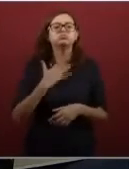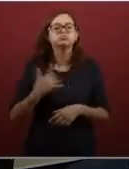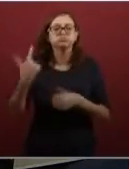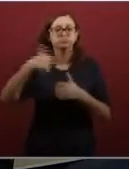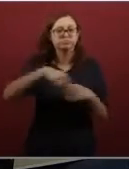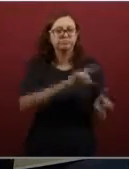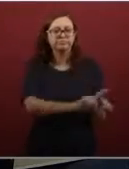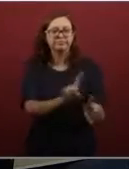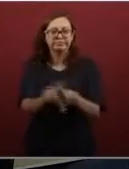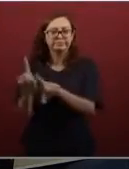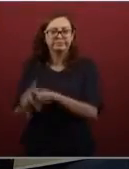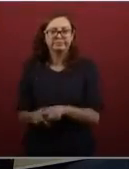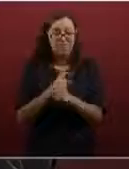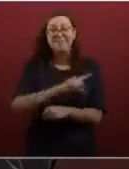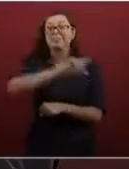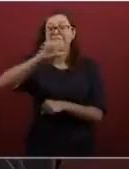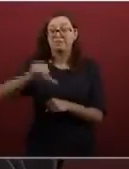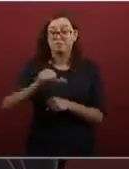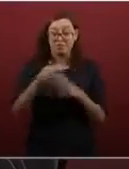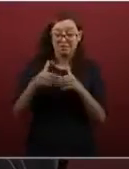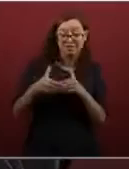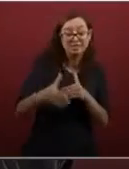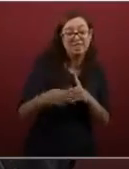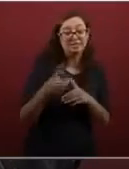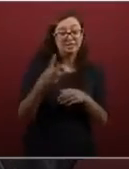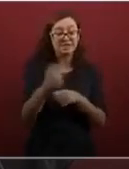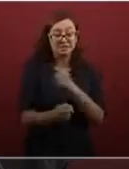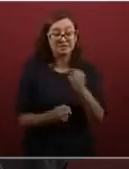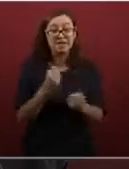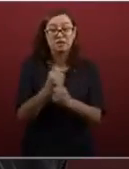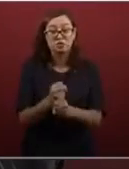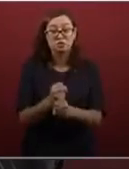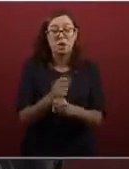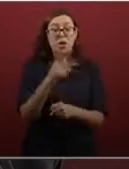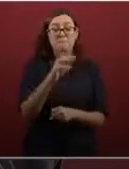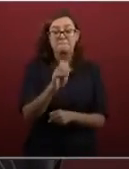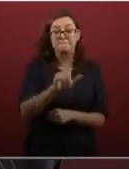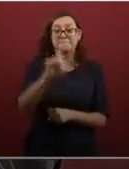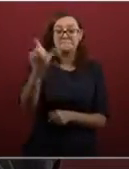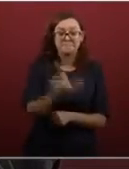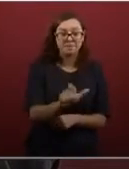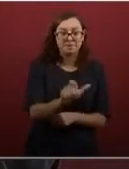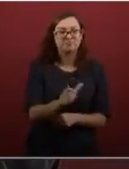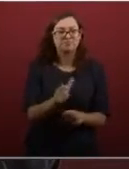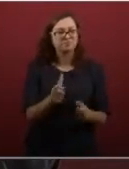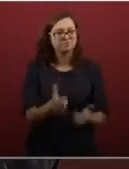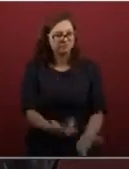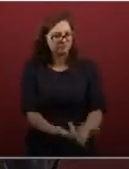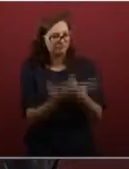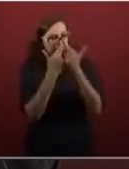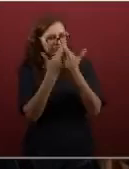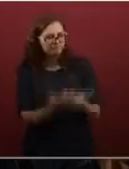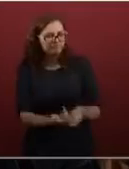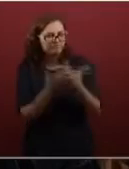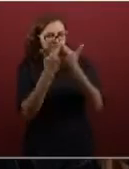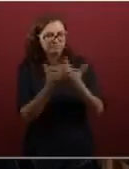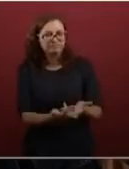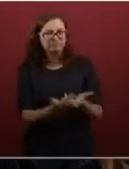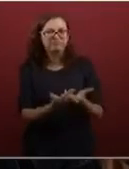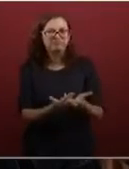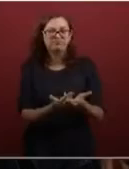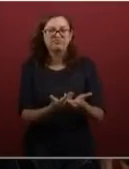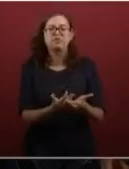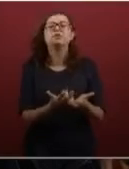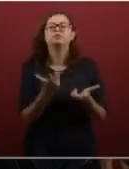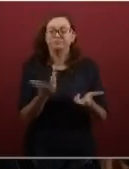y que en los últimos tres años pemex le devuelva a la